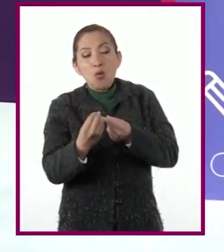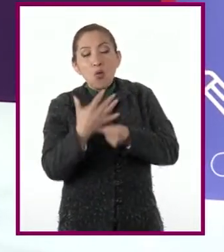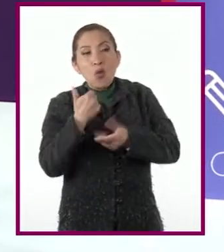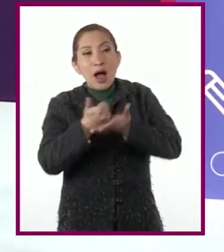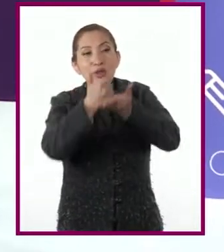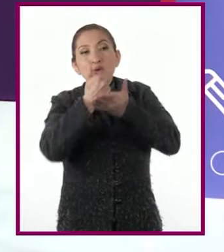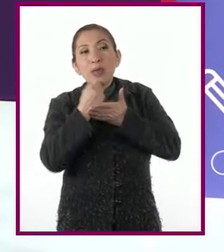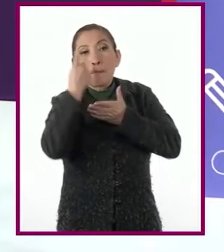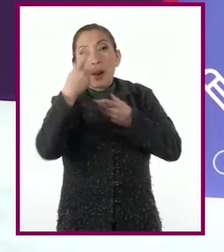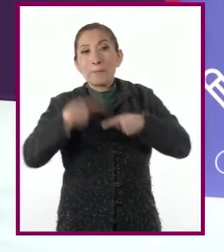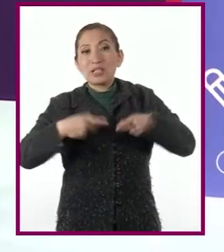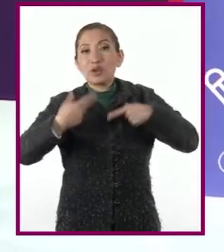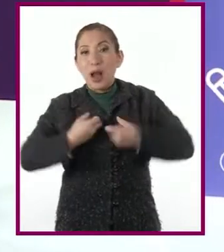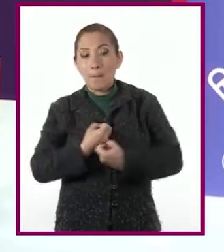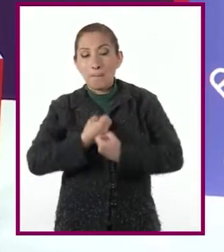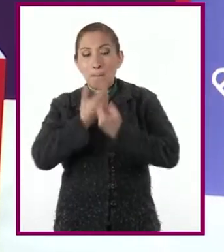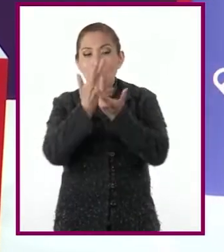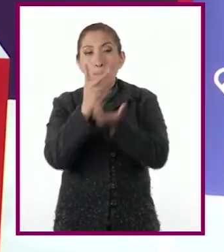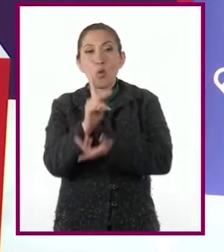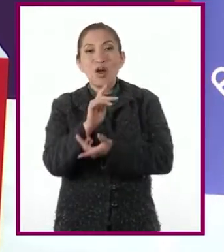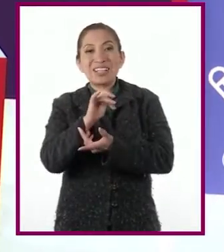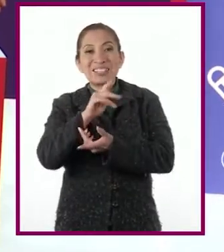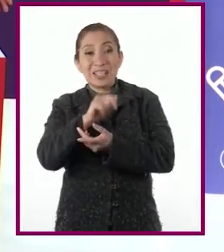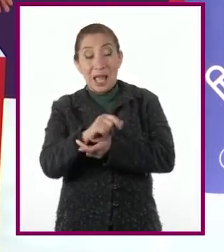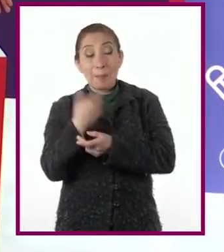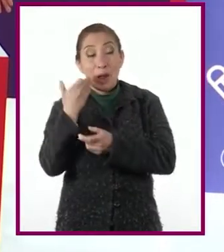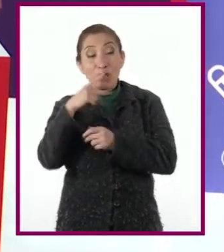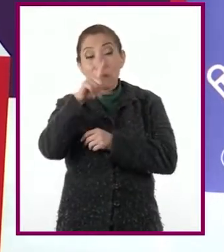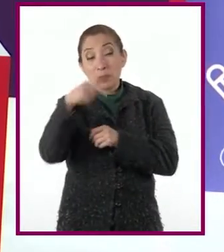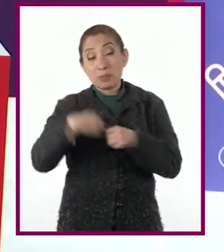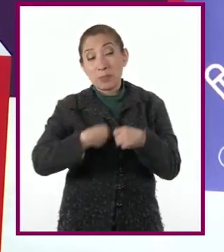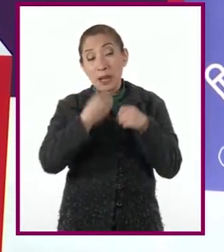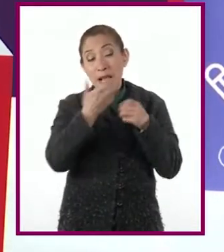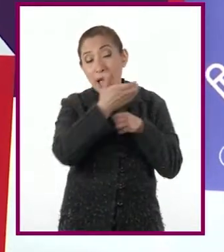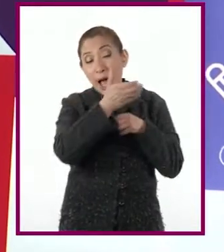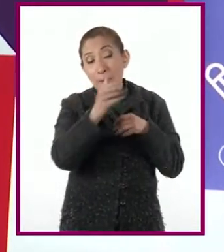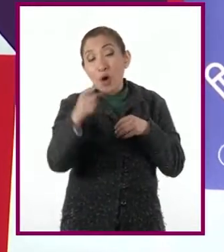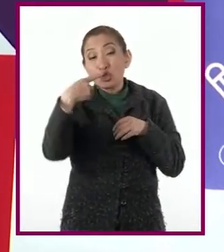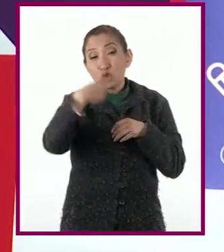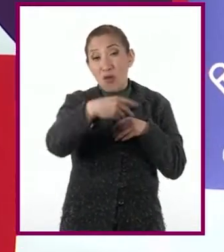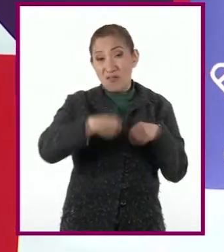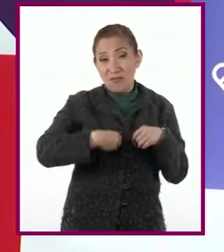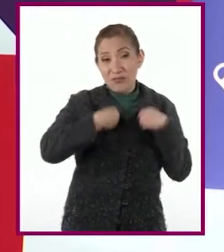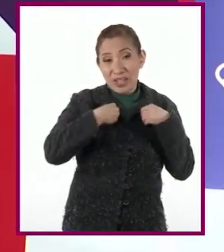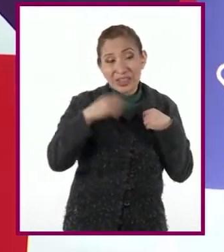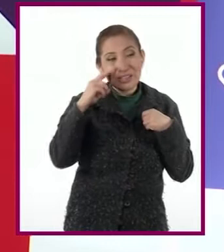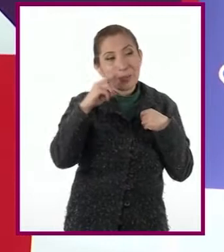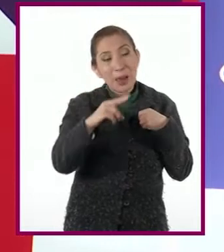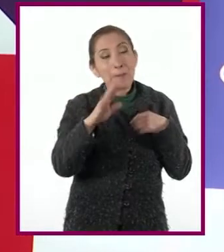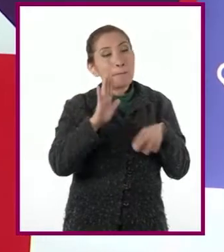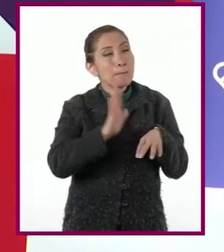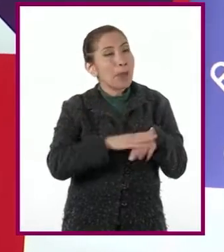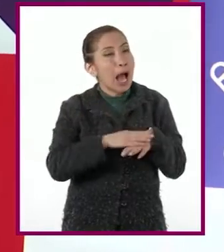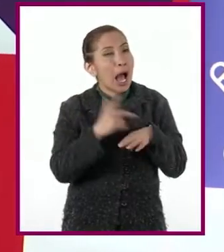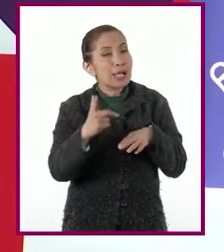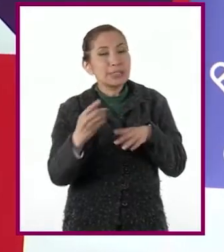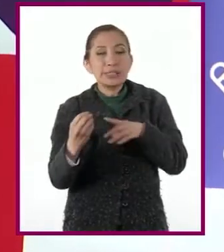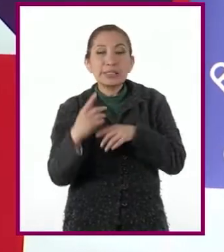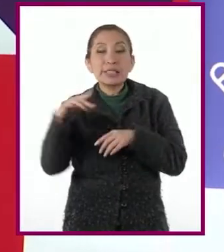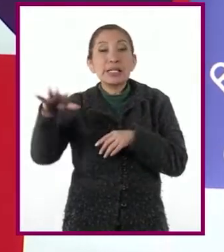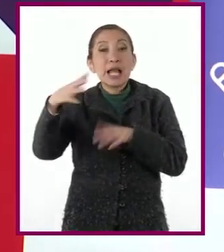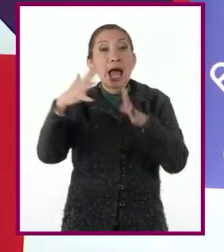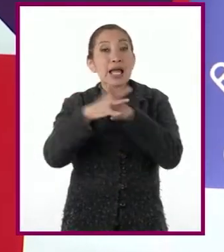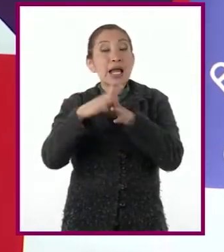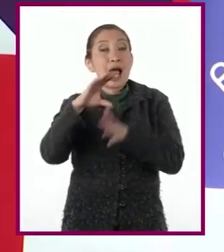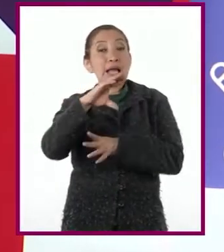inspiración para los poetas, pero luego de ese tiempo en el campo, la vida de Miguel Hernández se vio principalmente influida por la